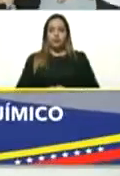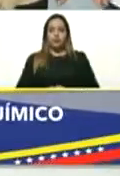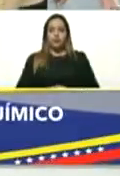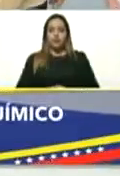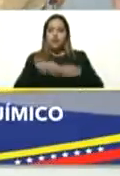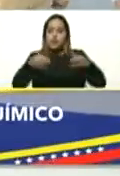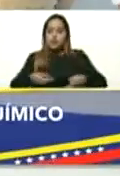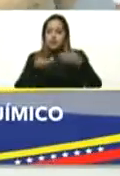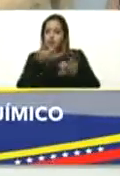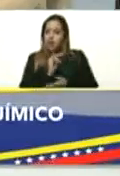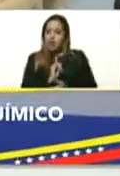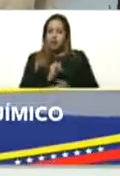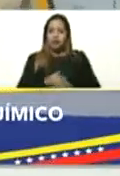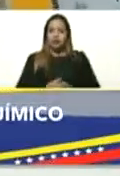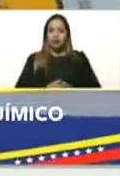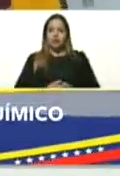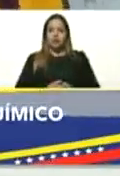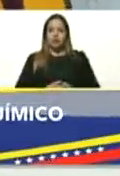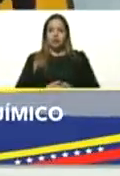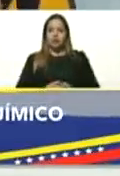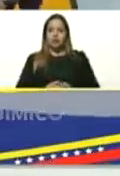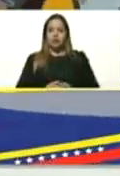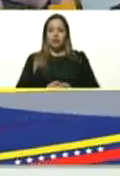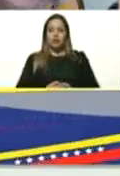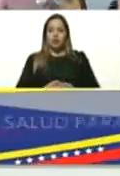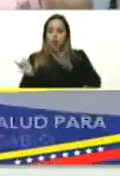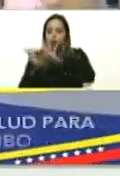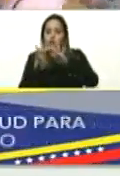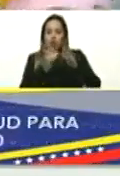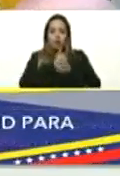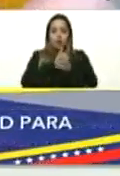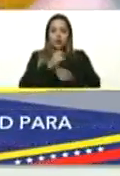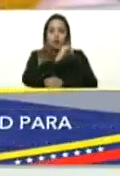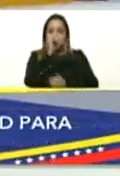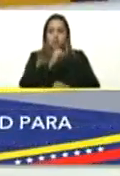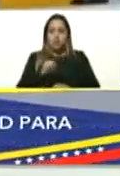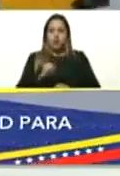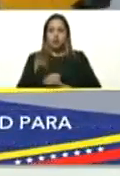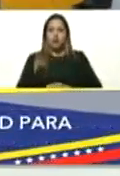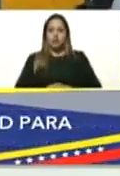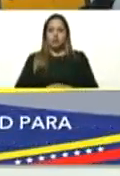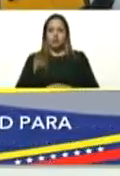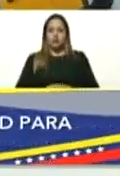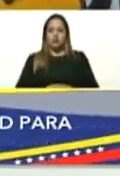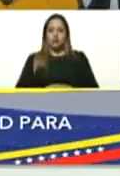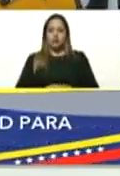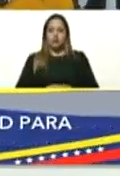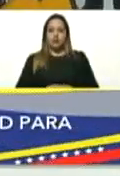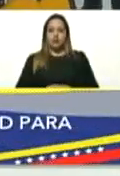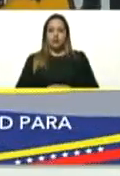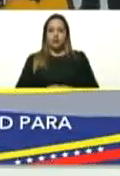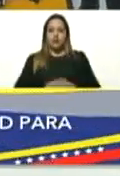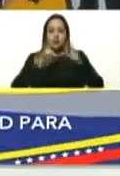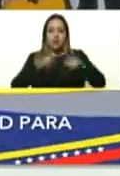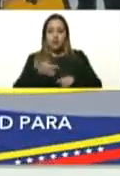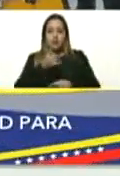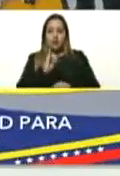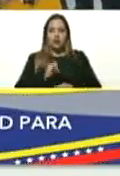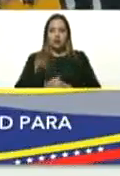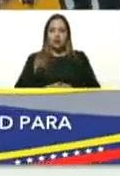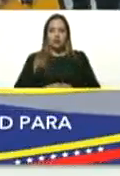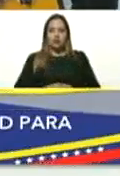Siempre hemos estado conectados al amor del Zulia. Y además estamos ya casi